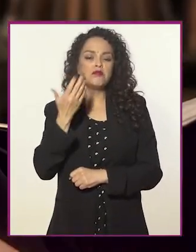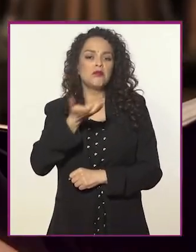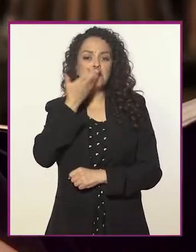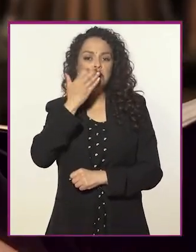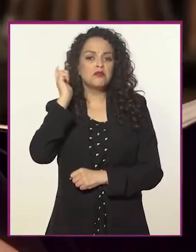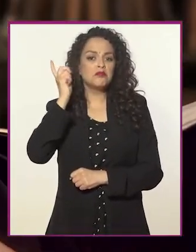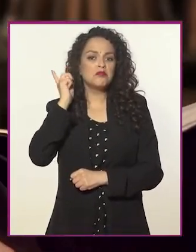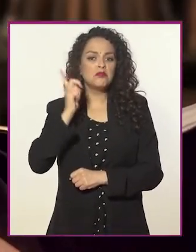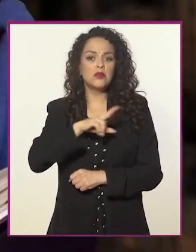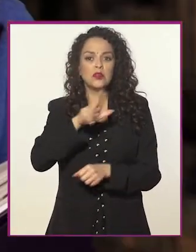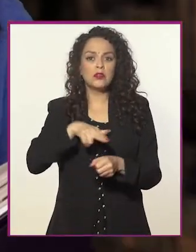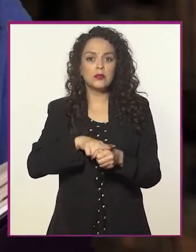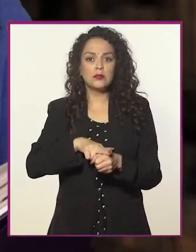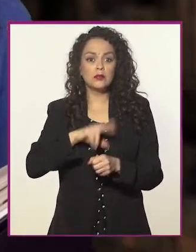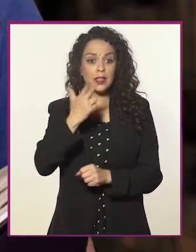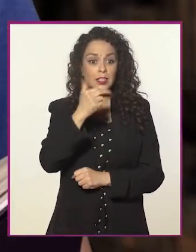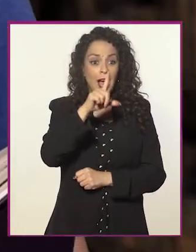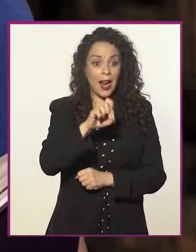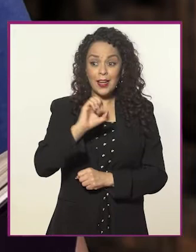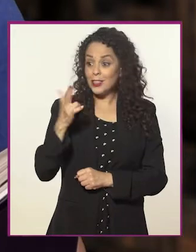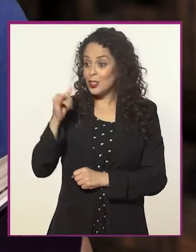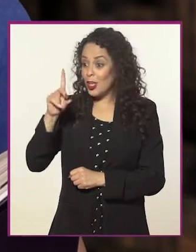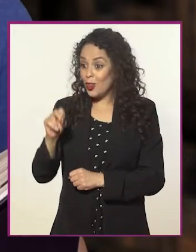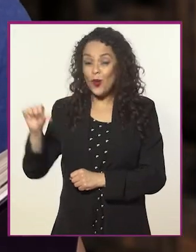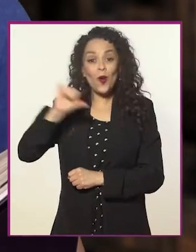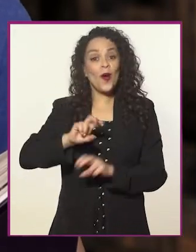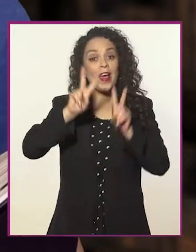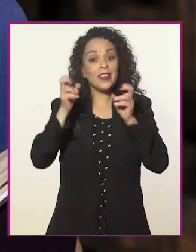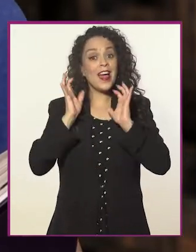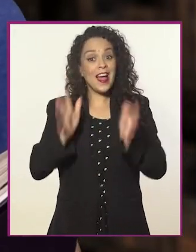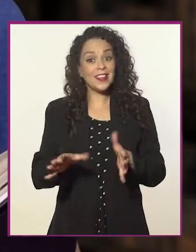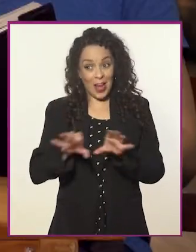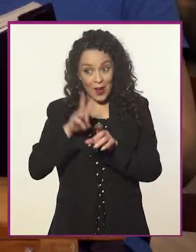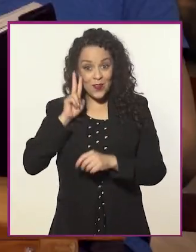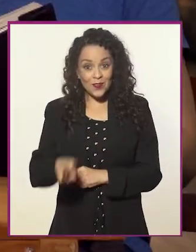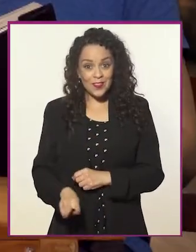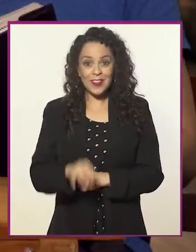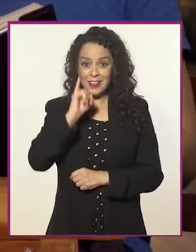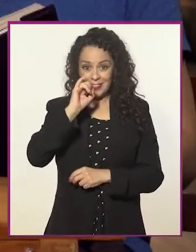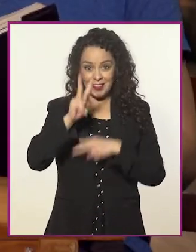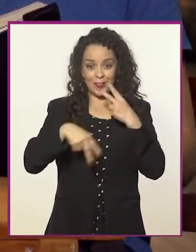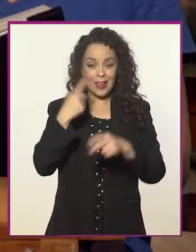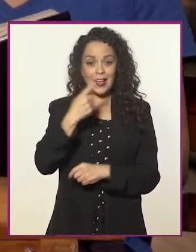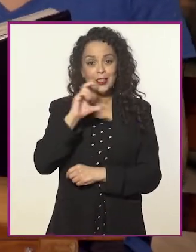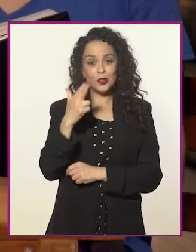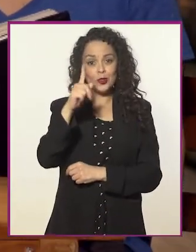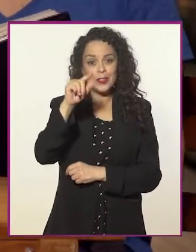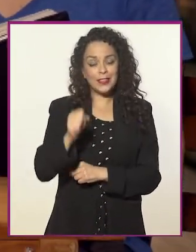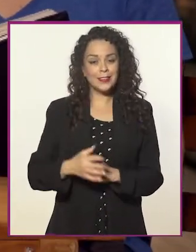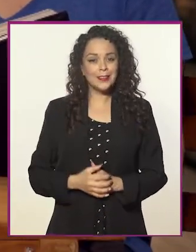Chale. ¡Chido! Ya tenemos tema para hoy. ¿Qué dices? ¡Vas que chutas, Vivi!